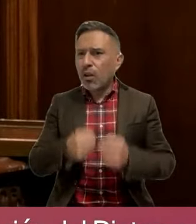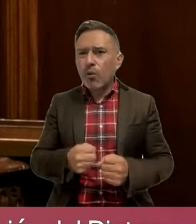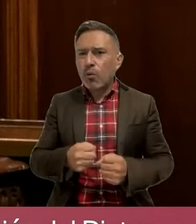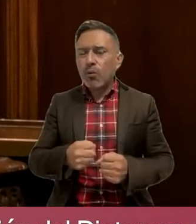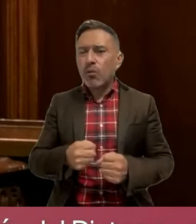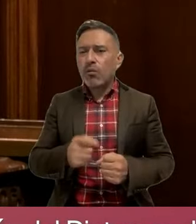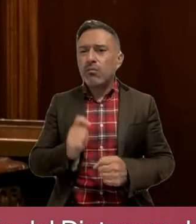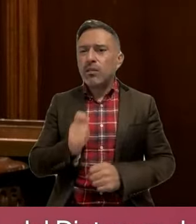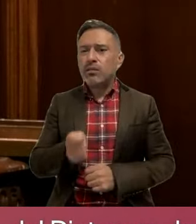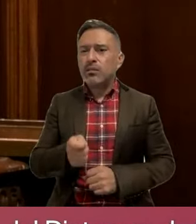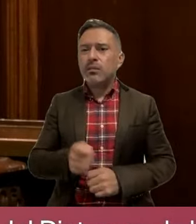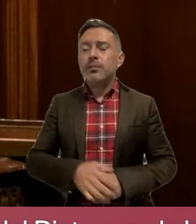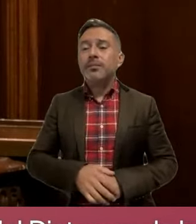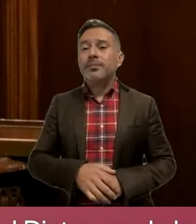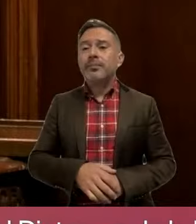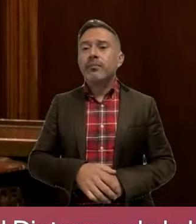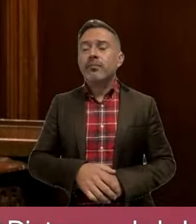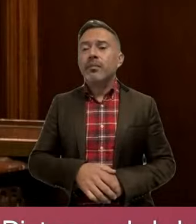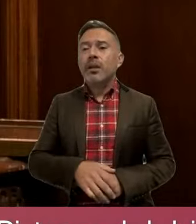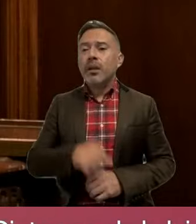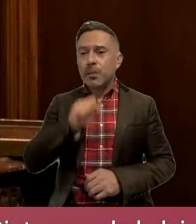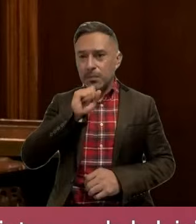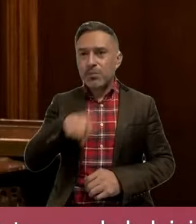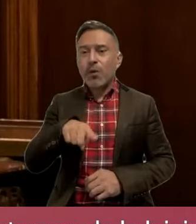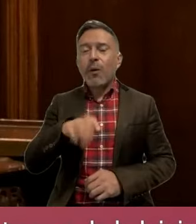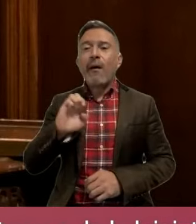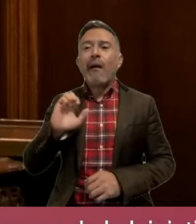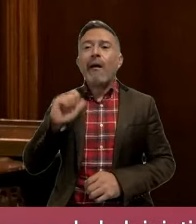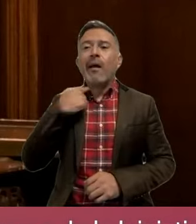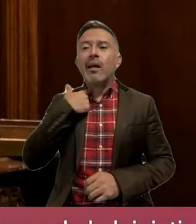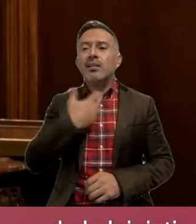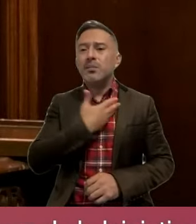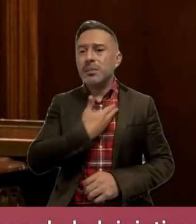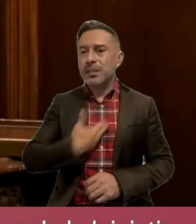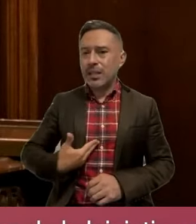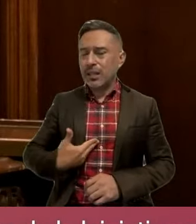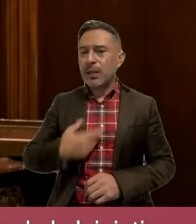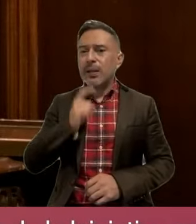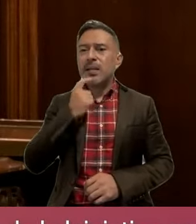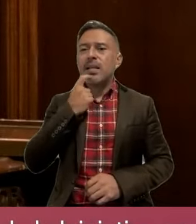como bien decía nuestro expresidente Andrés Manuel López Obrador,